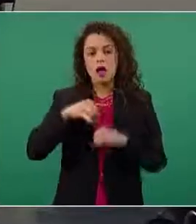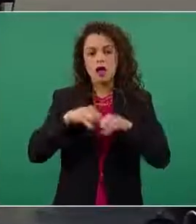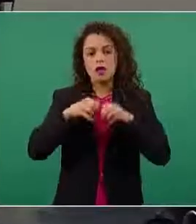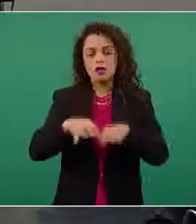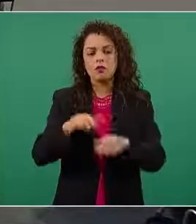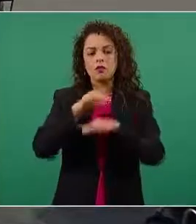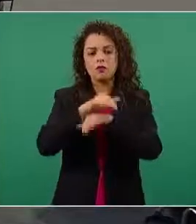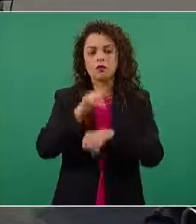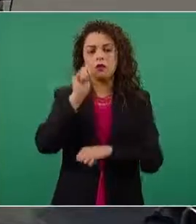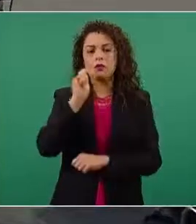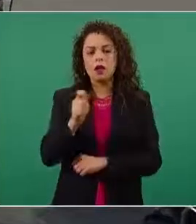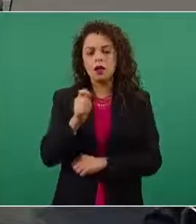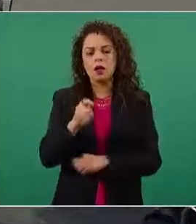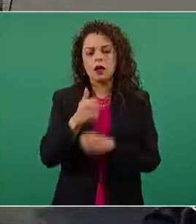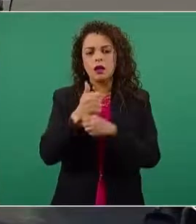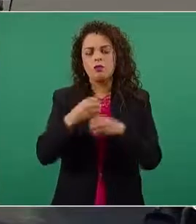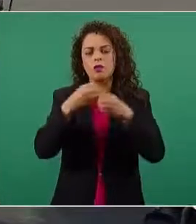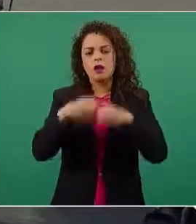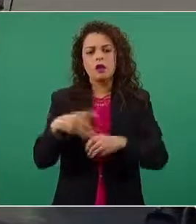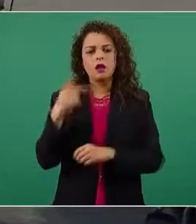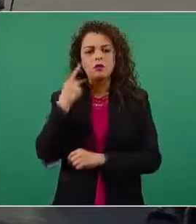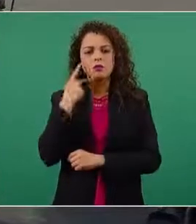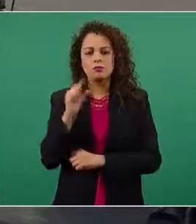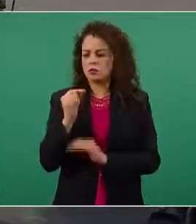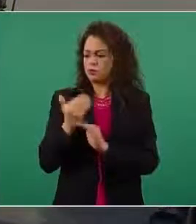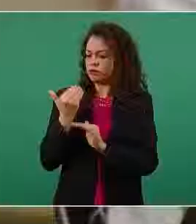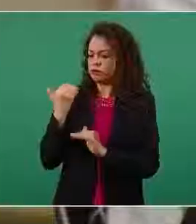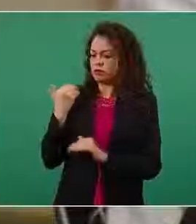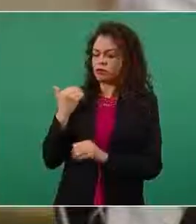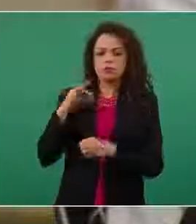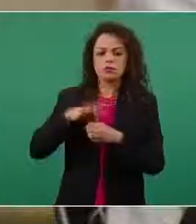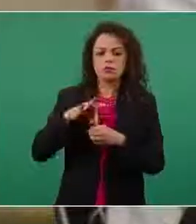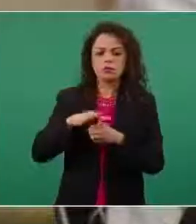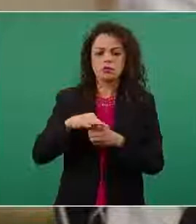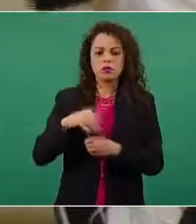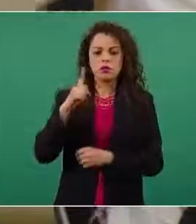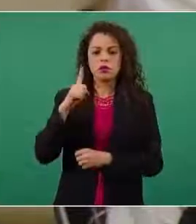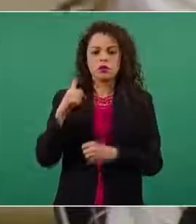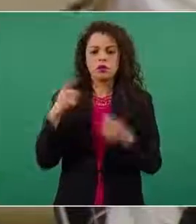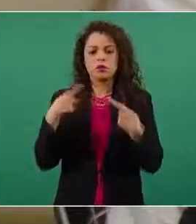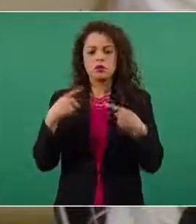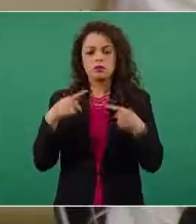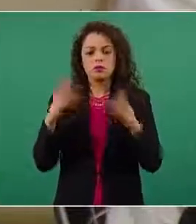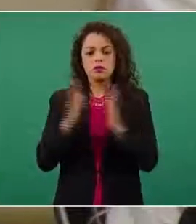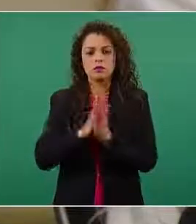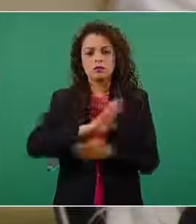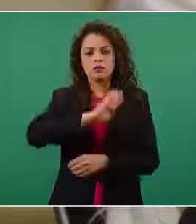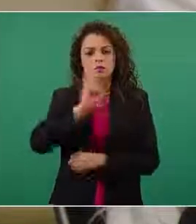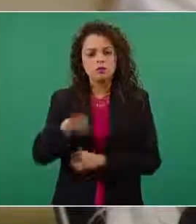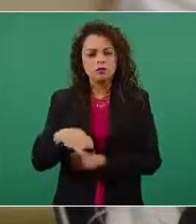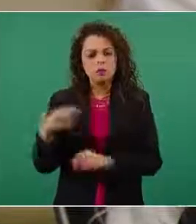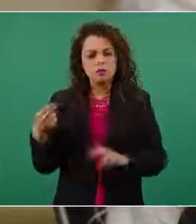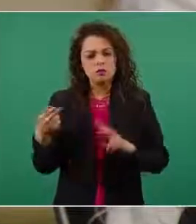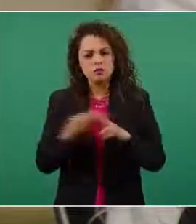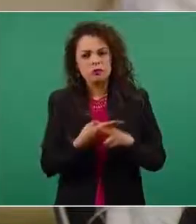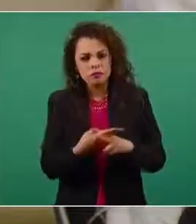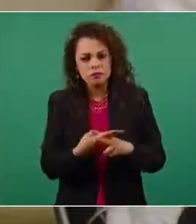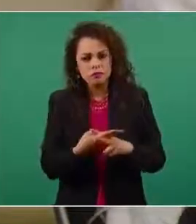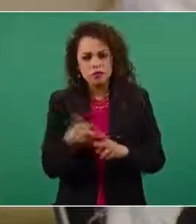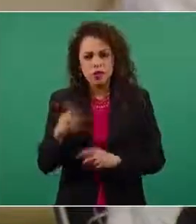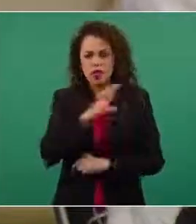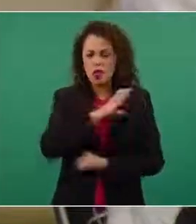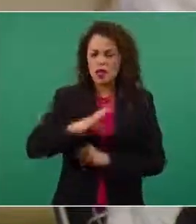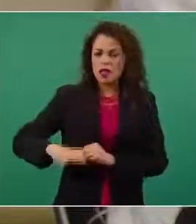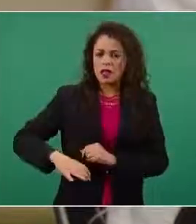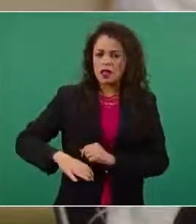relacionados con las elecciones. Hace unos días mataron a un candidato a diputado. Si tuviera, sí, ya esta actualización. Tenemos información.